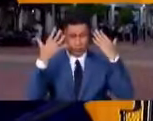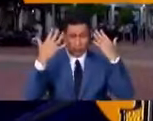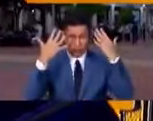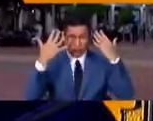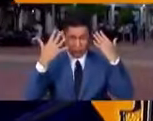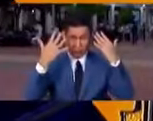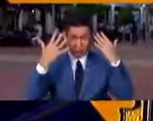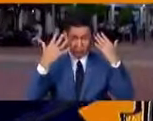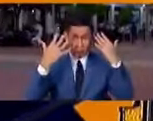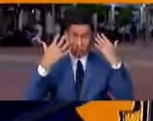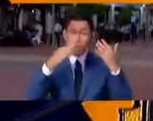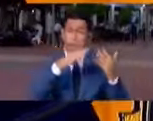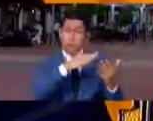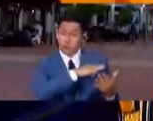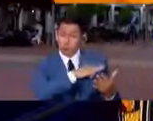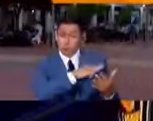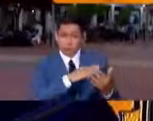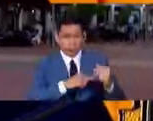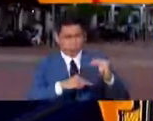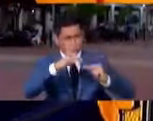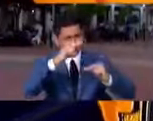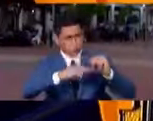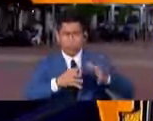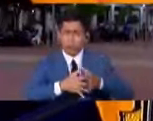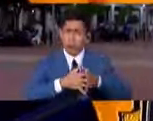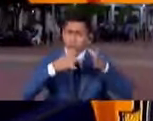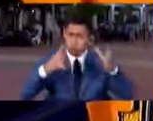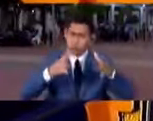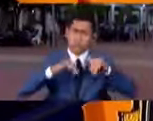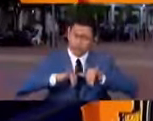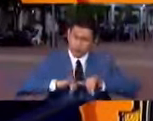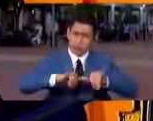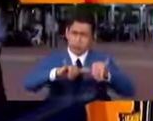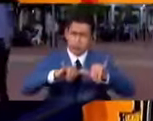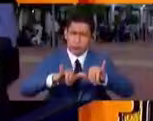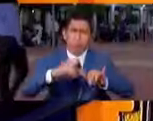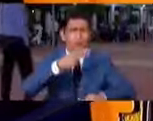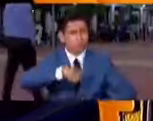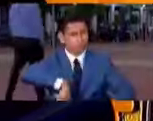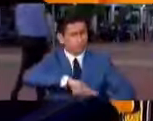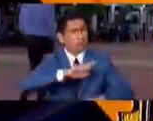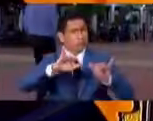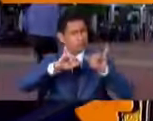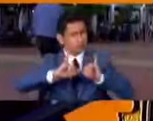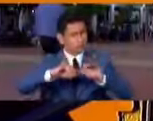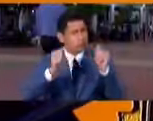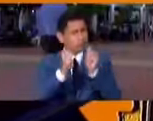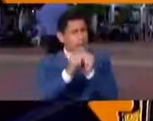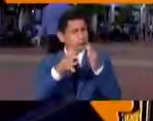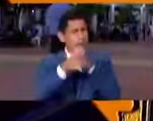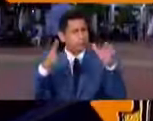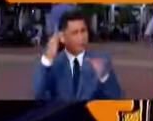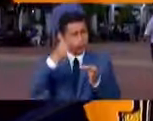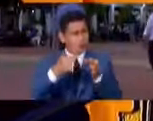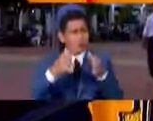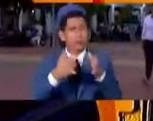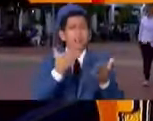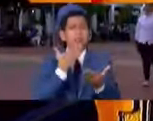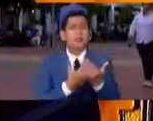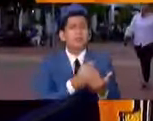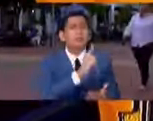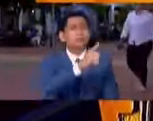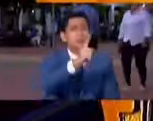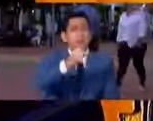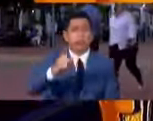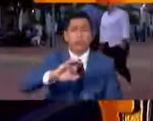obra, inaugura obras y no lo va a dejar de hacer. Vamos a seguir adelante con fe y con convicción. Gracias a ustedes, a